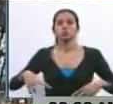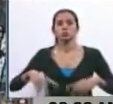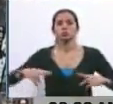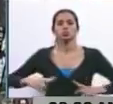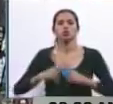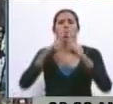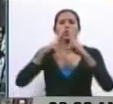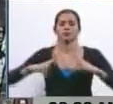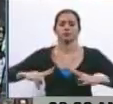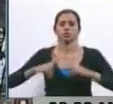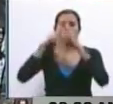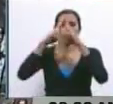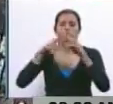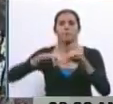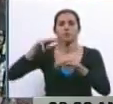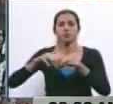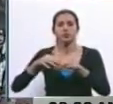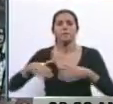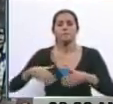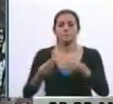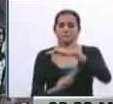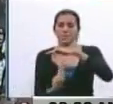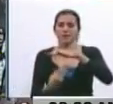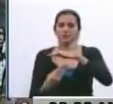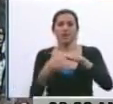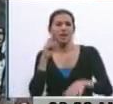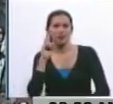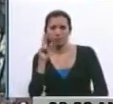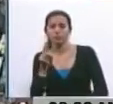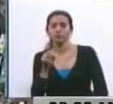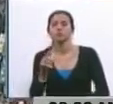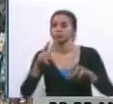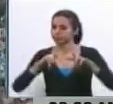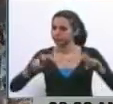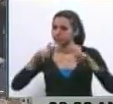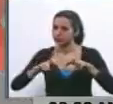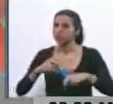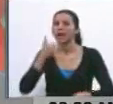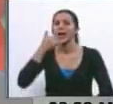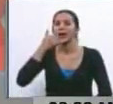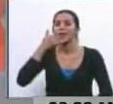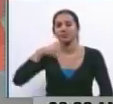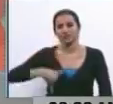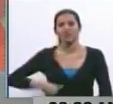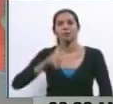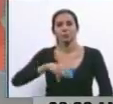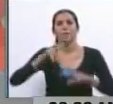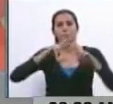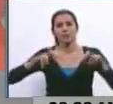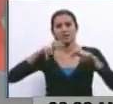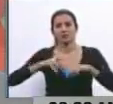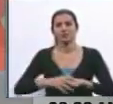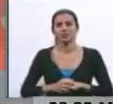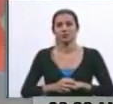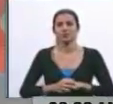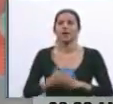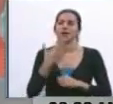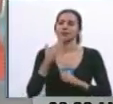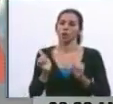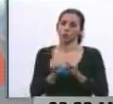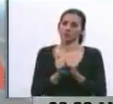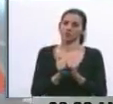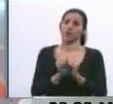Hemos tenido algunos problemas y ya se está investigando con seguridad CanTV. Gracias, Jacqueline, por haber estado con nosotros. Un placer que nos hayas acompañado,